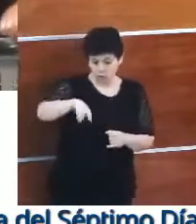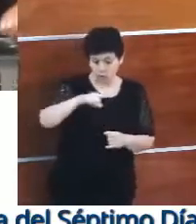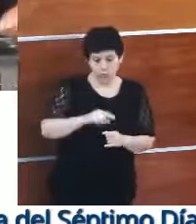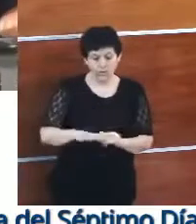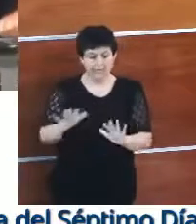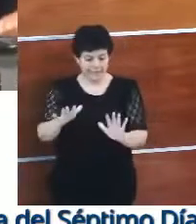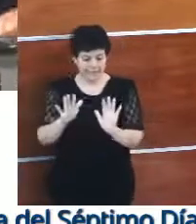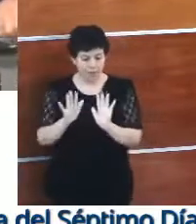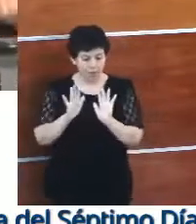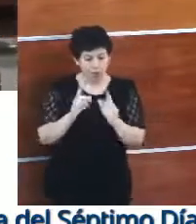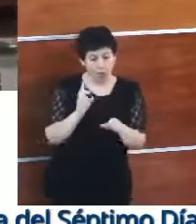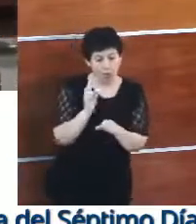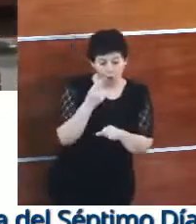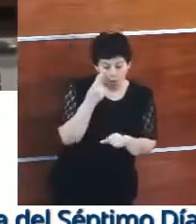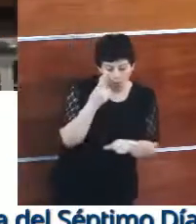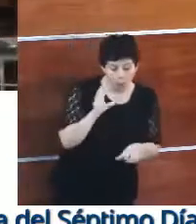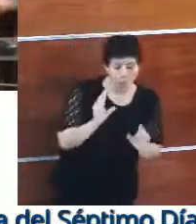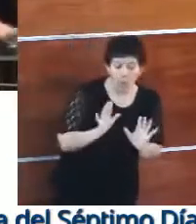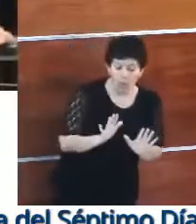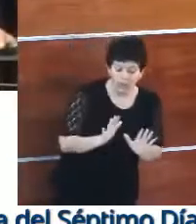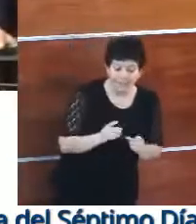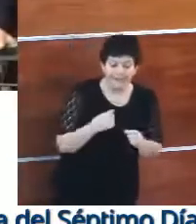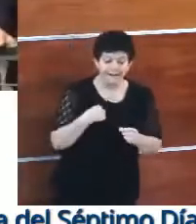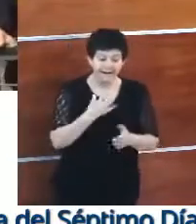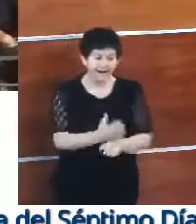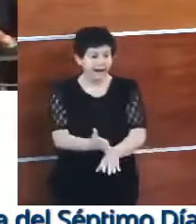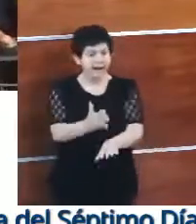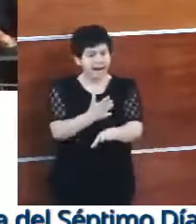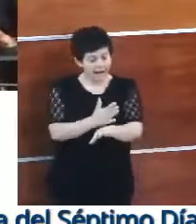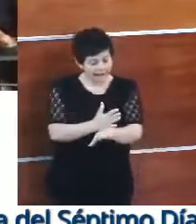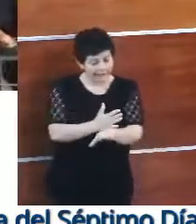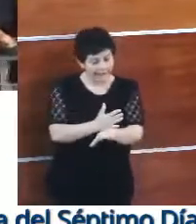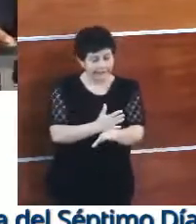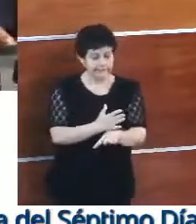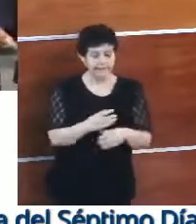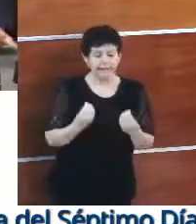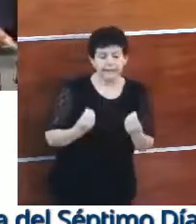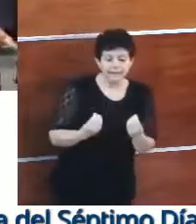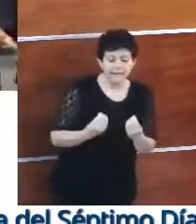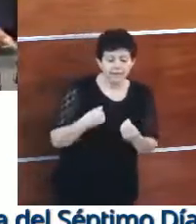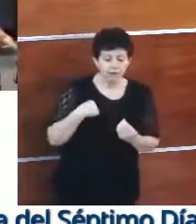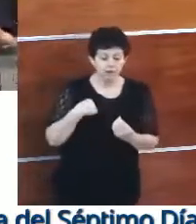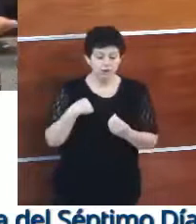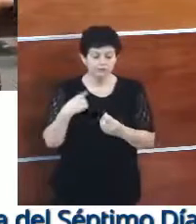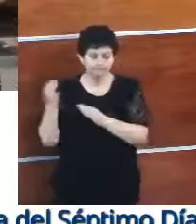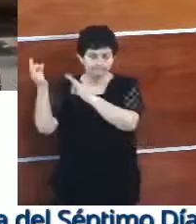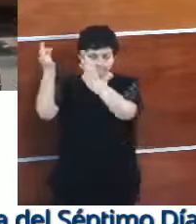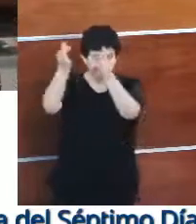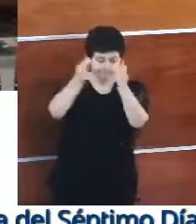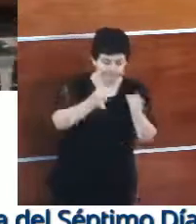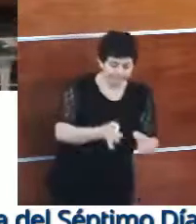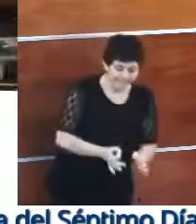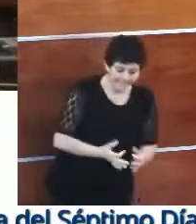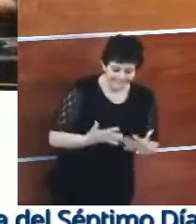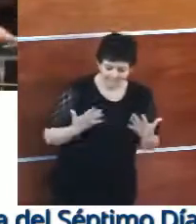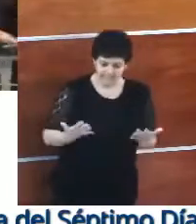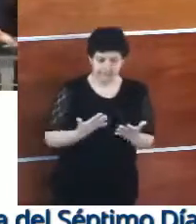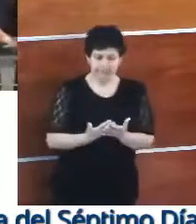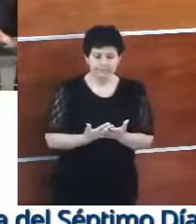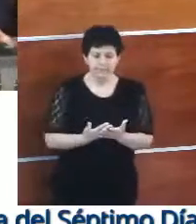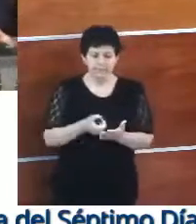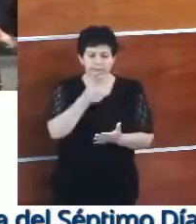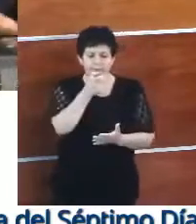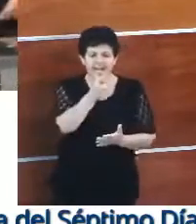venga. Esta expresión venga allí, ¿no es cierto? Retenedlo. Va un paso más allá esta palabra